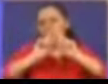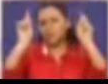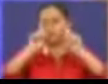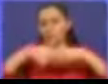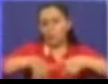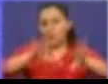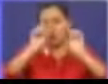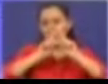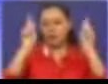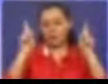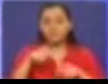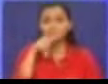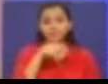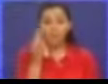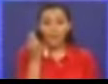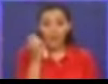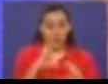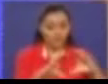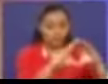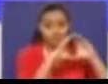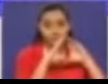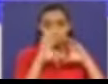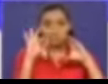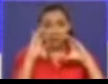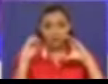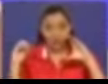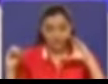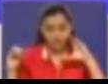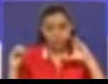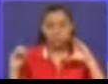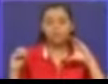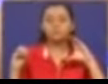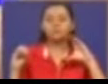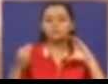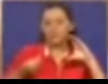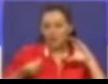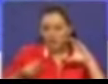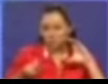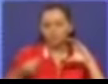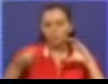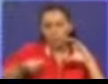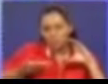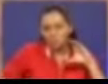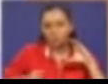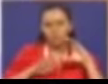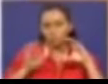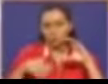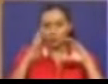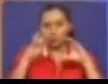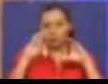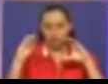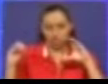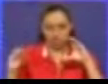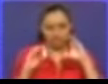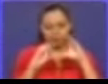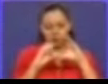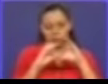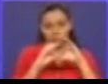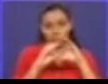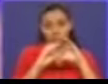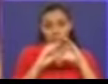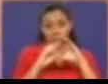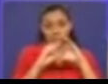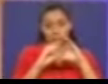ingresos operacionales 500, egresos operacionales, costos, etcétera, 400. Tiene 100 de